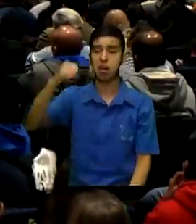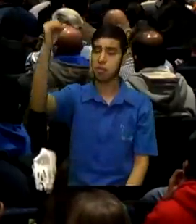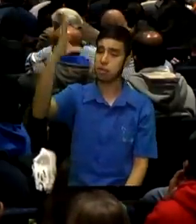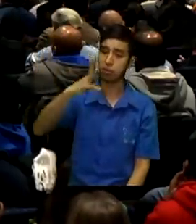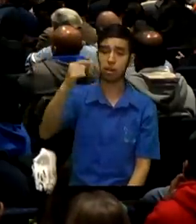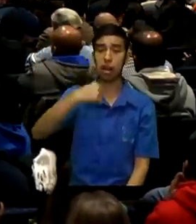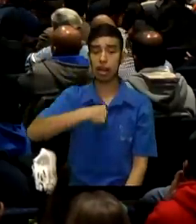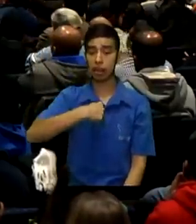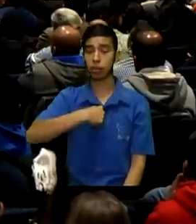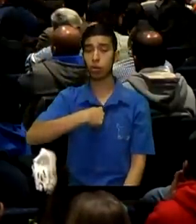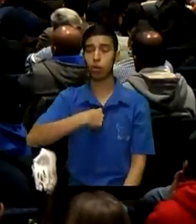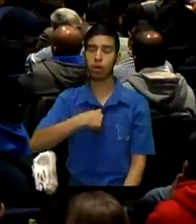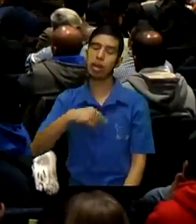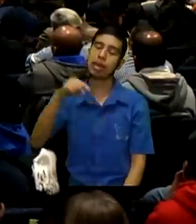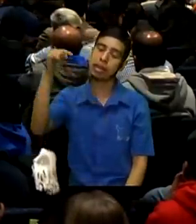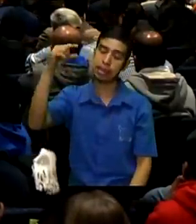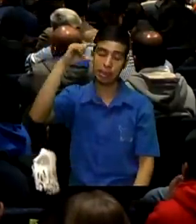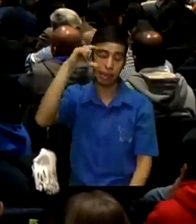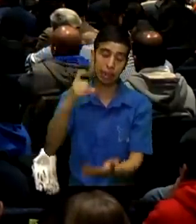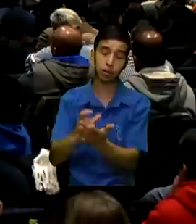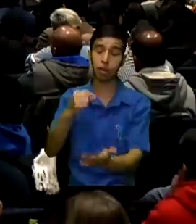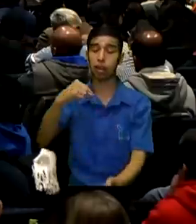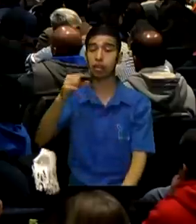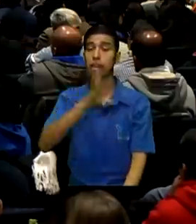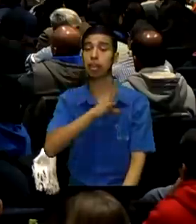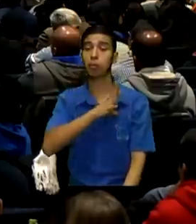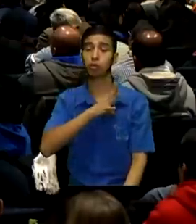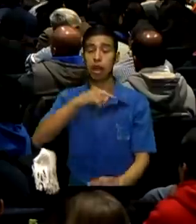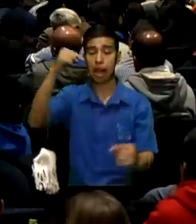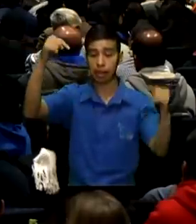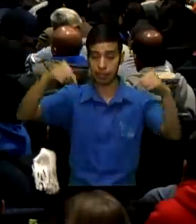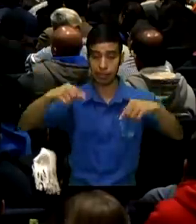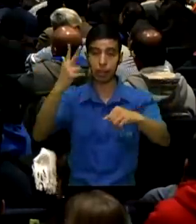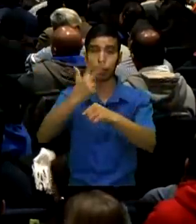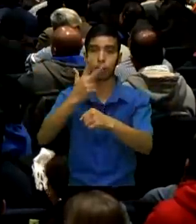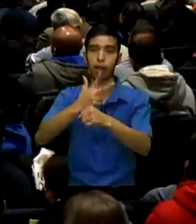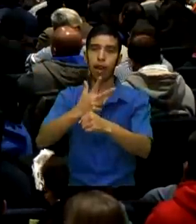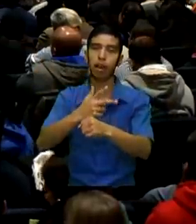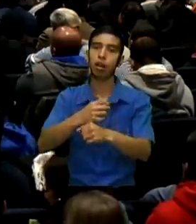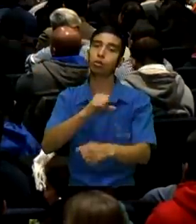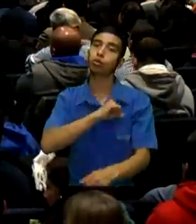una de las bendiciones que nosotros tenemos en Guatemala son los problemas.